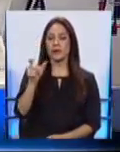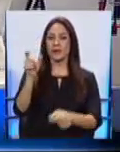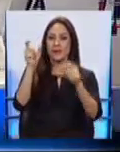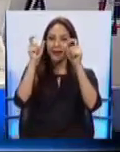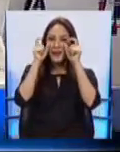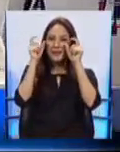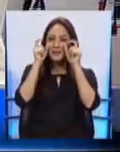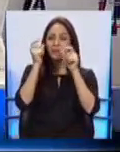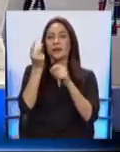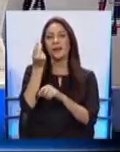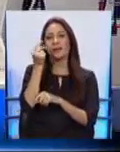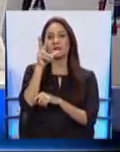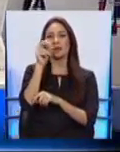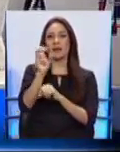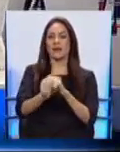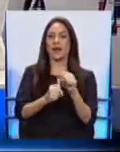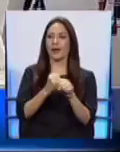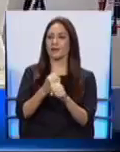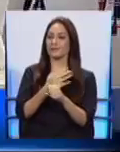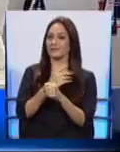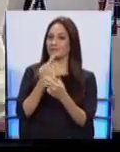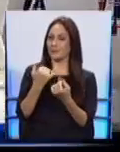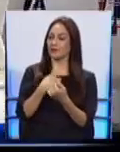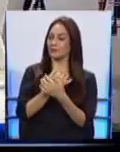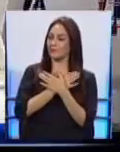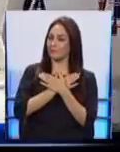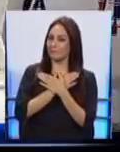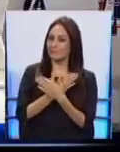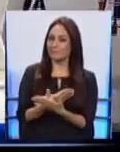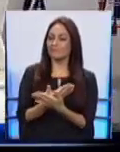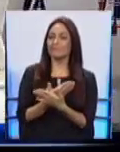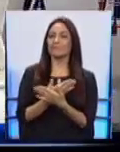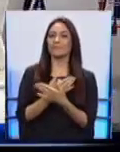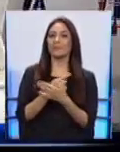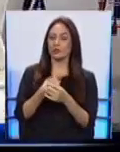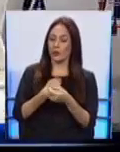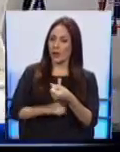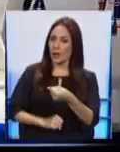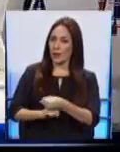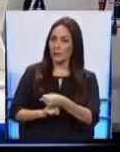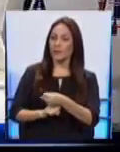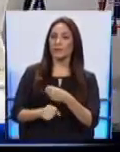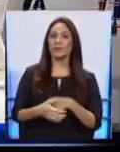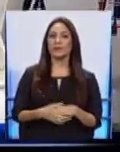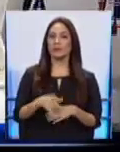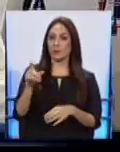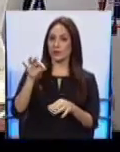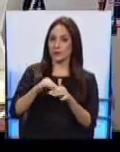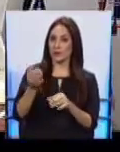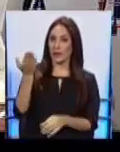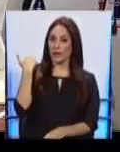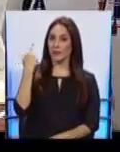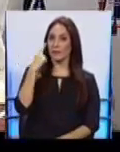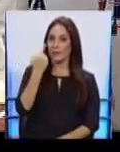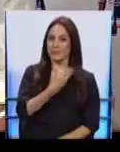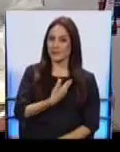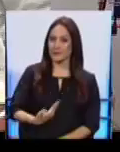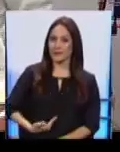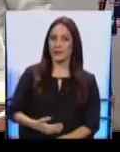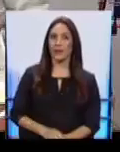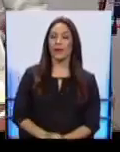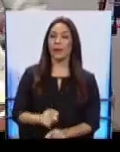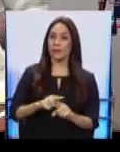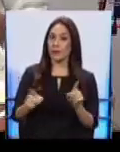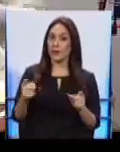Guillermo durante casi 30 años. Por eso lo he estimado y por eso lo he apoyado en su elección pasada para presidente de la República. Pero